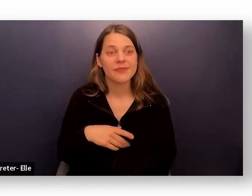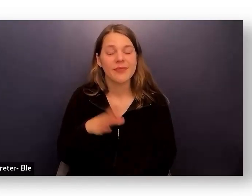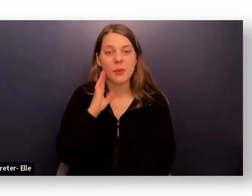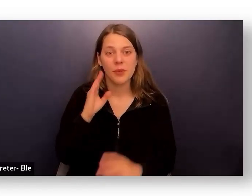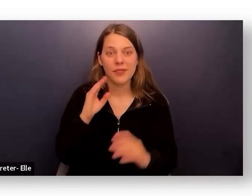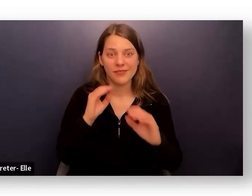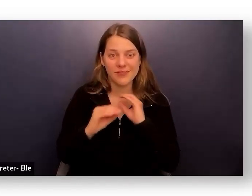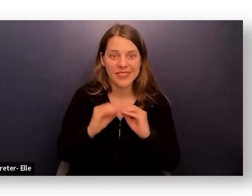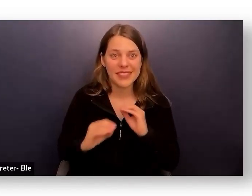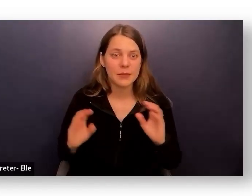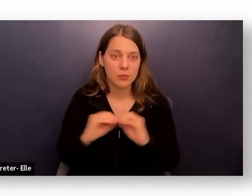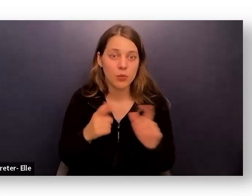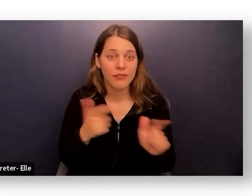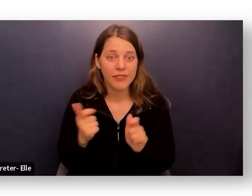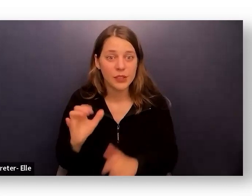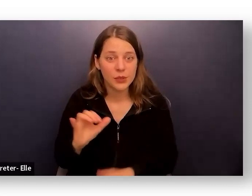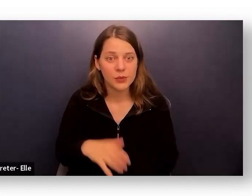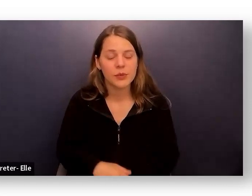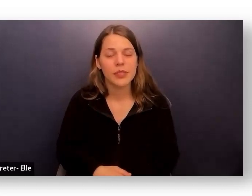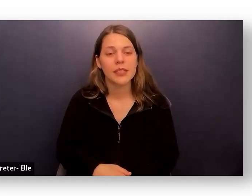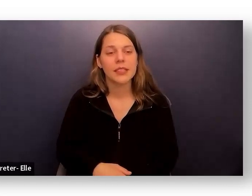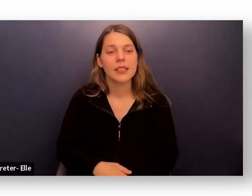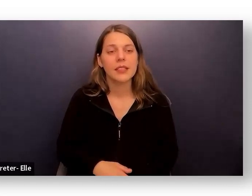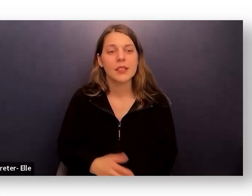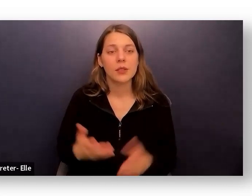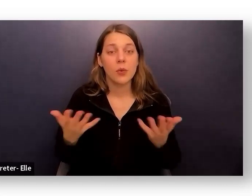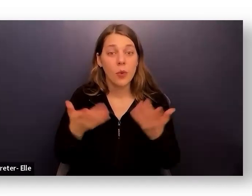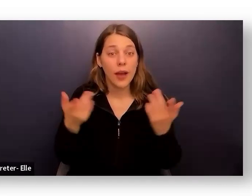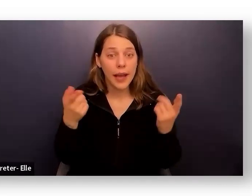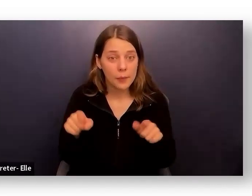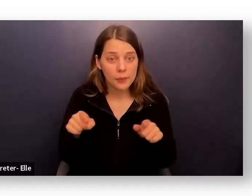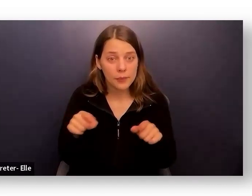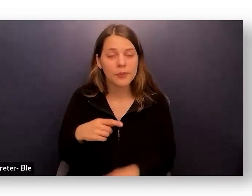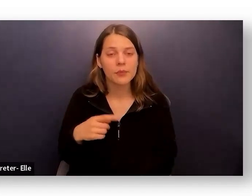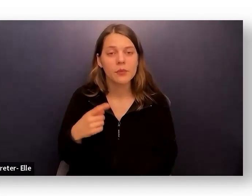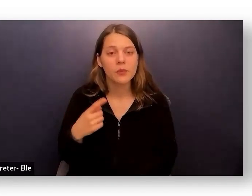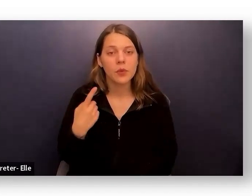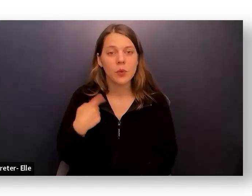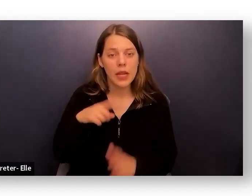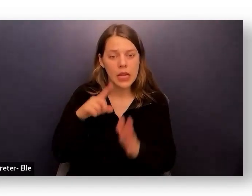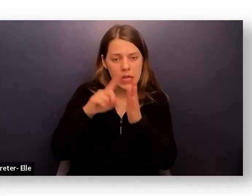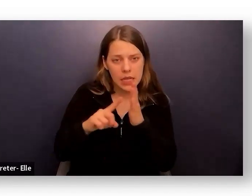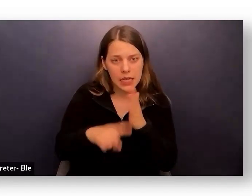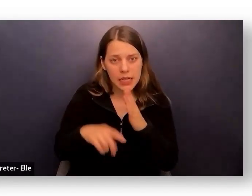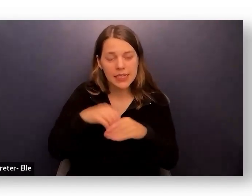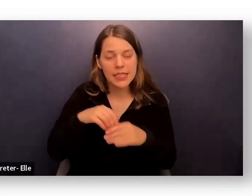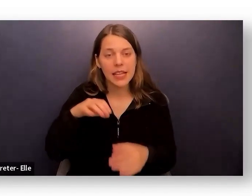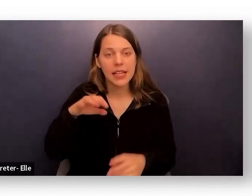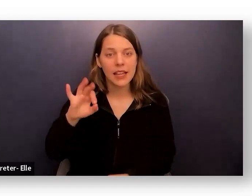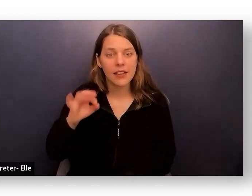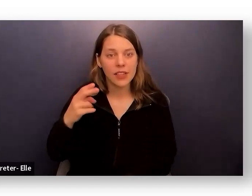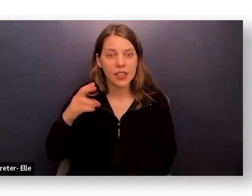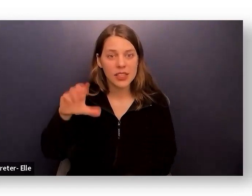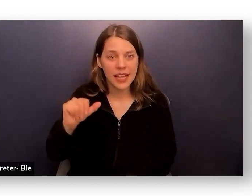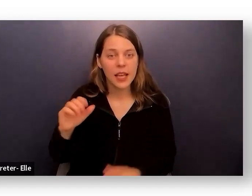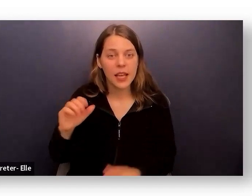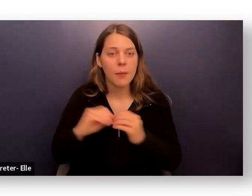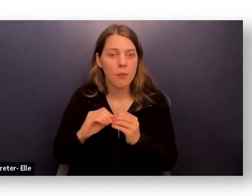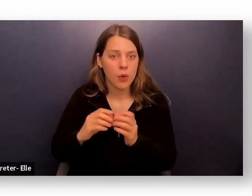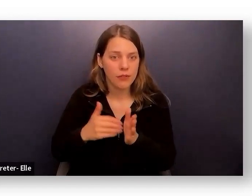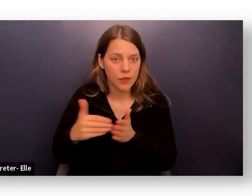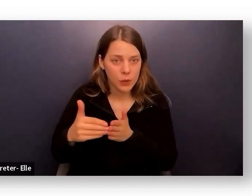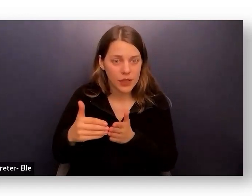como encontrar los riesgos más rápido y arreglarlos más rápidos. La cosa es que nosotros